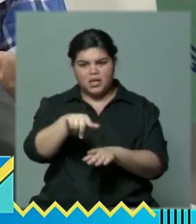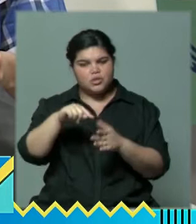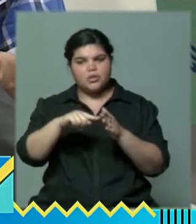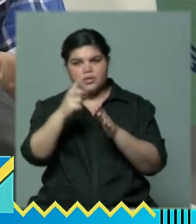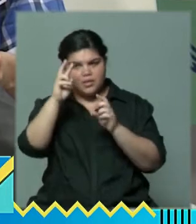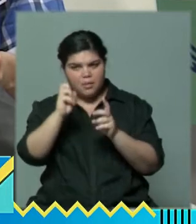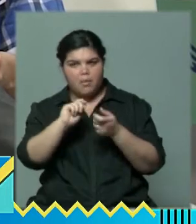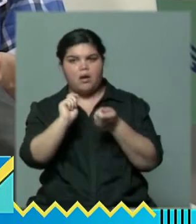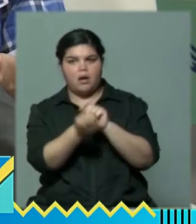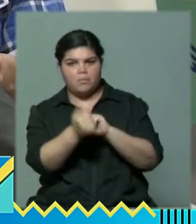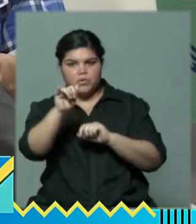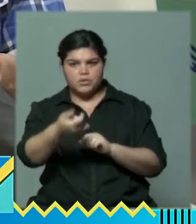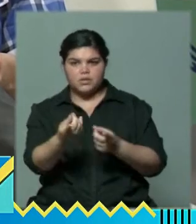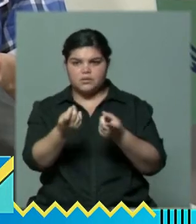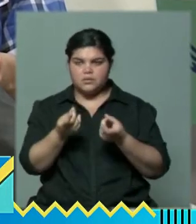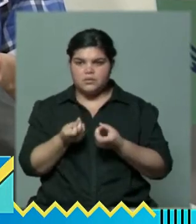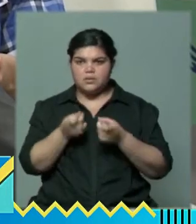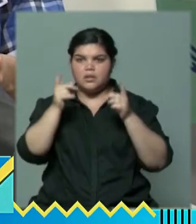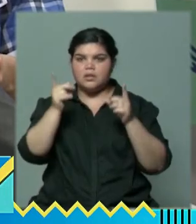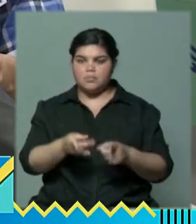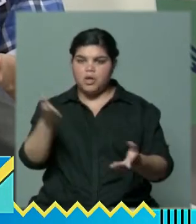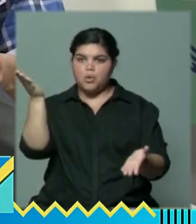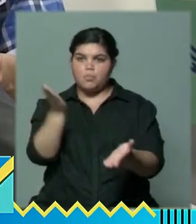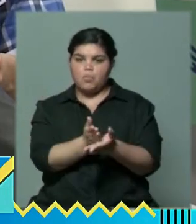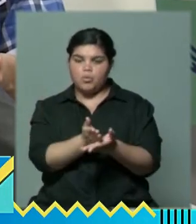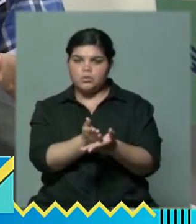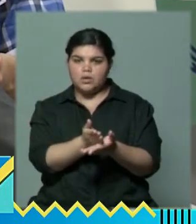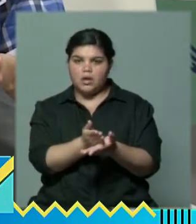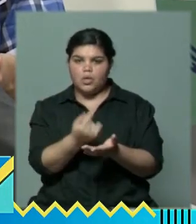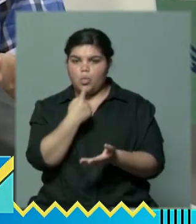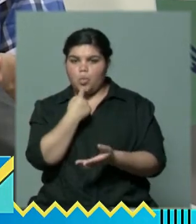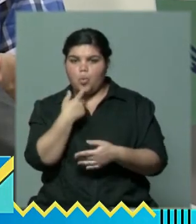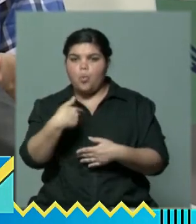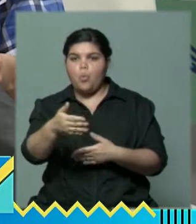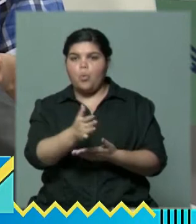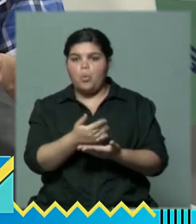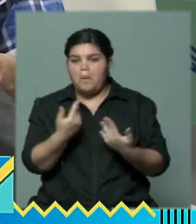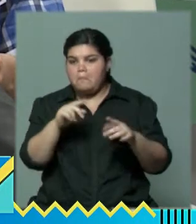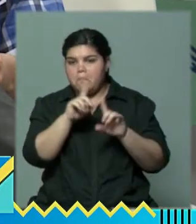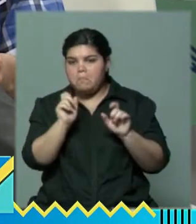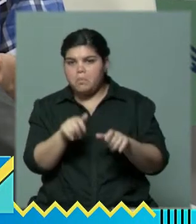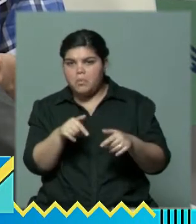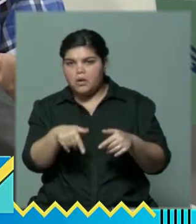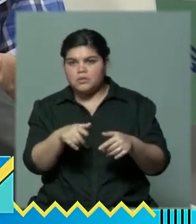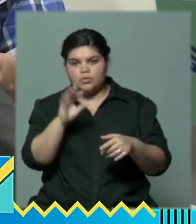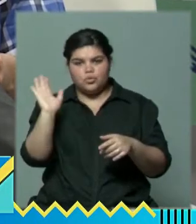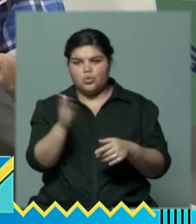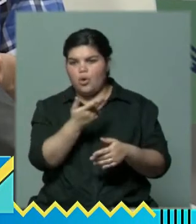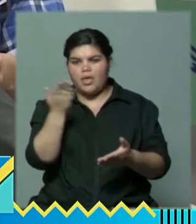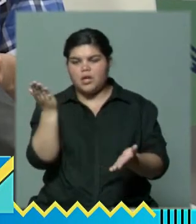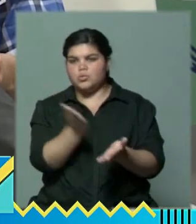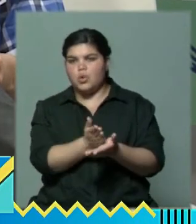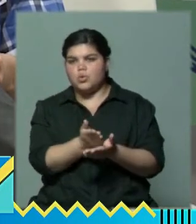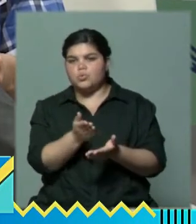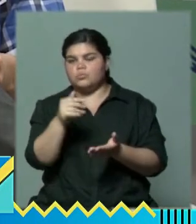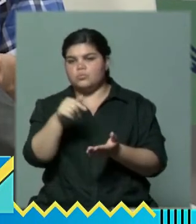Yo estoy convencido de que, por ejemplo, la multa no tiene que ser en suspenso. Vos sabés que casi todas las normas del Código de Falta son en suspenso. O sea, la persona